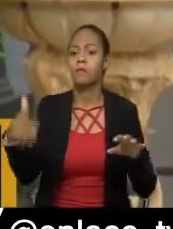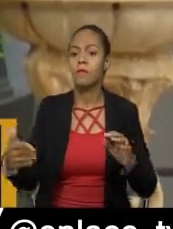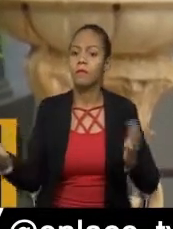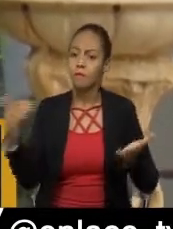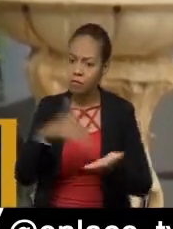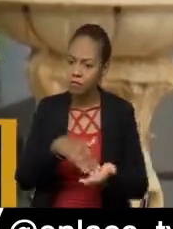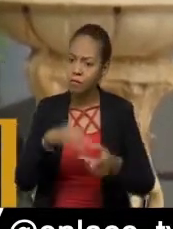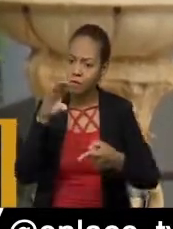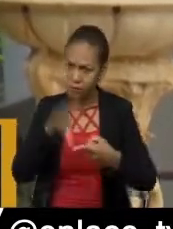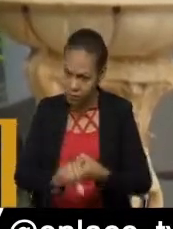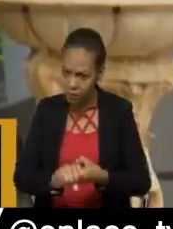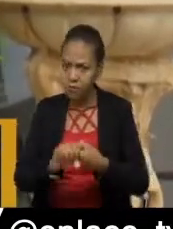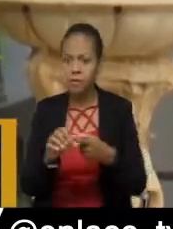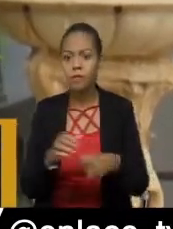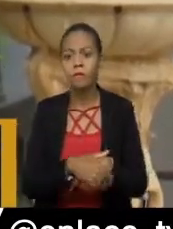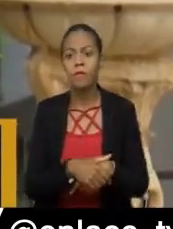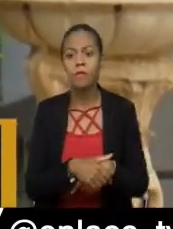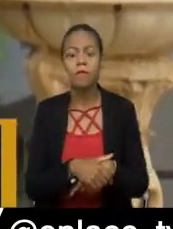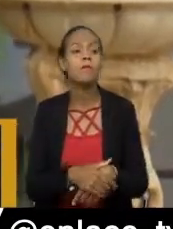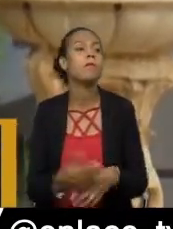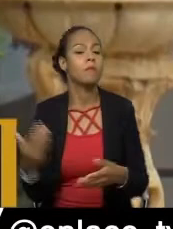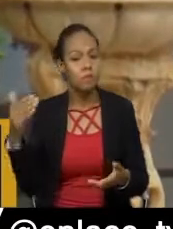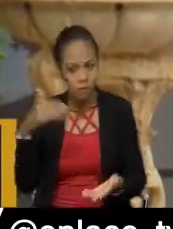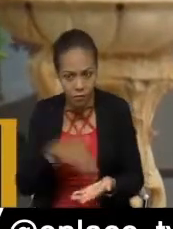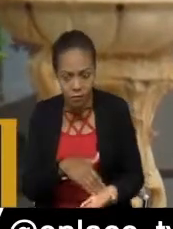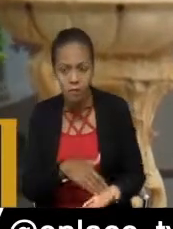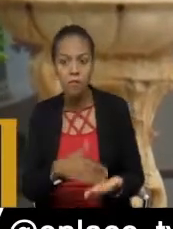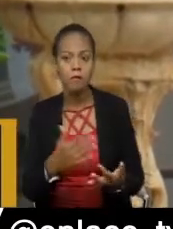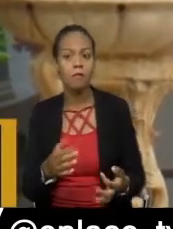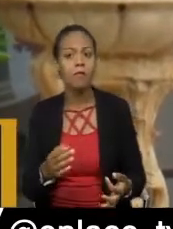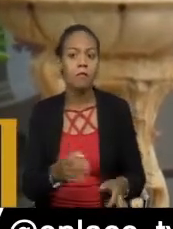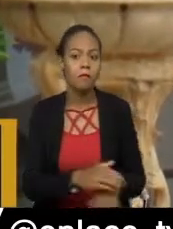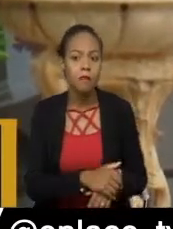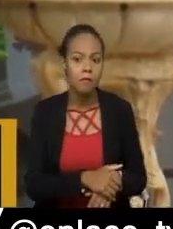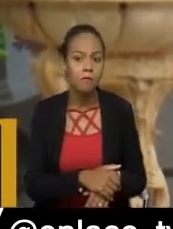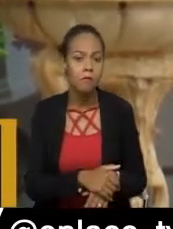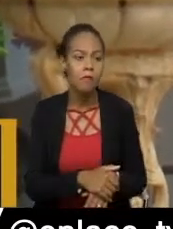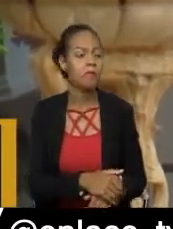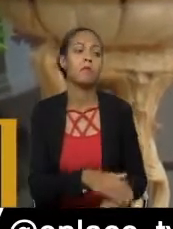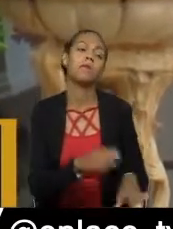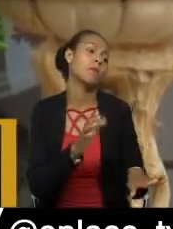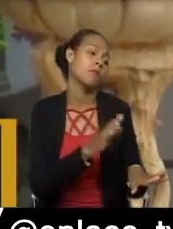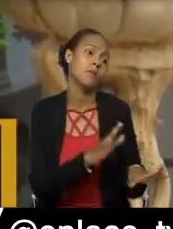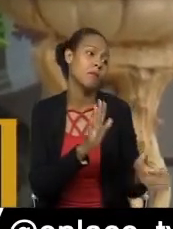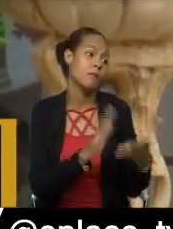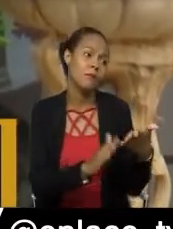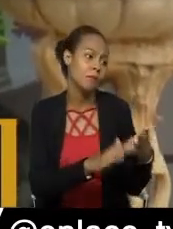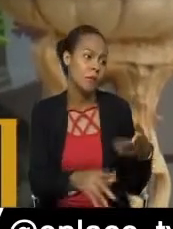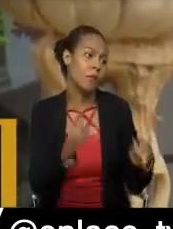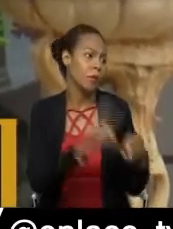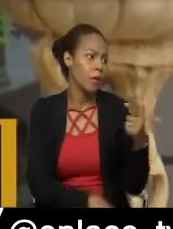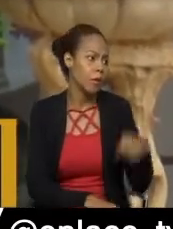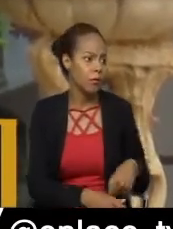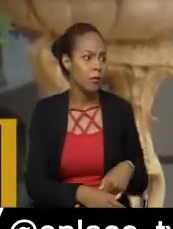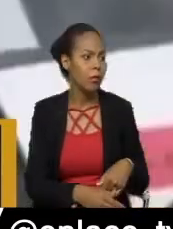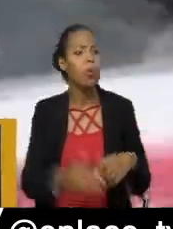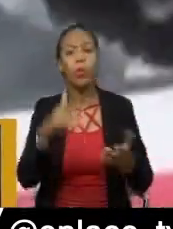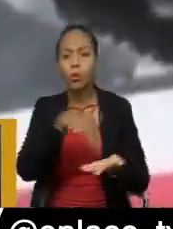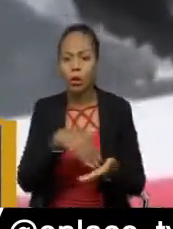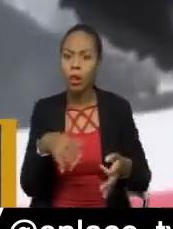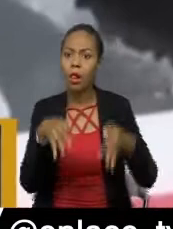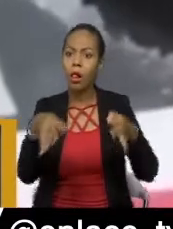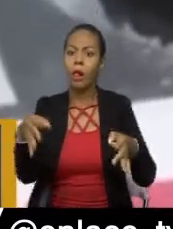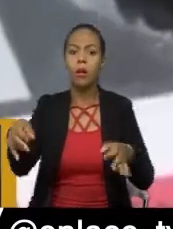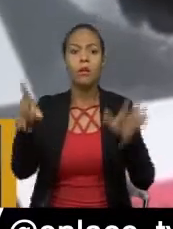nuevamente, donde vuelve nuevamente y vuelve y se citan nuevamente 6 meses. Me parece terrible.